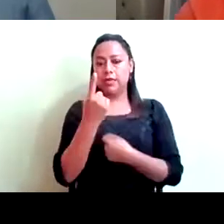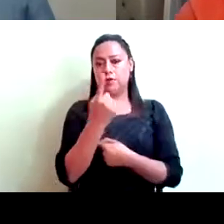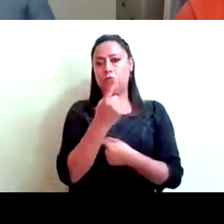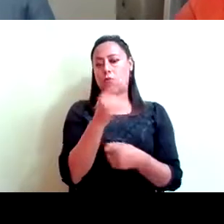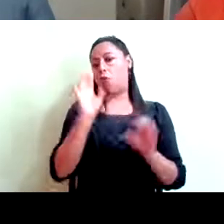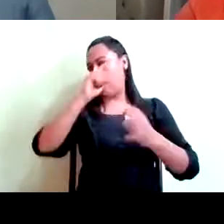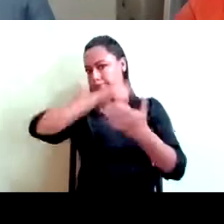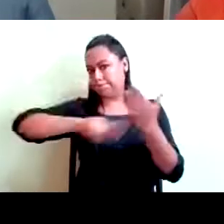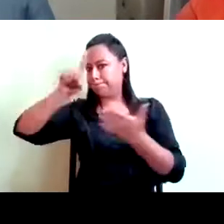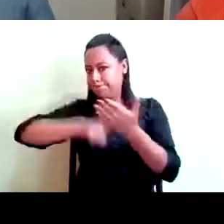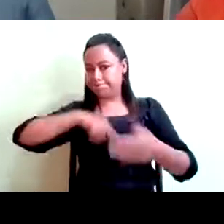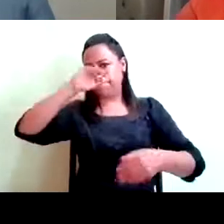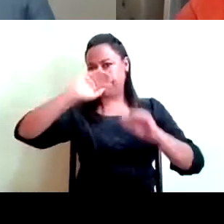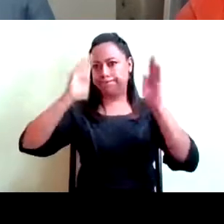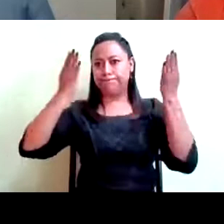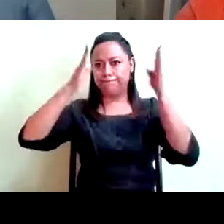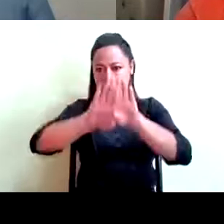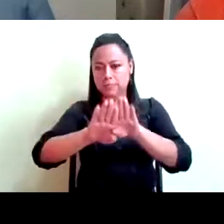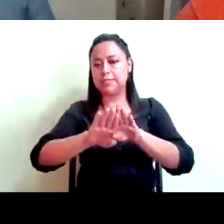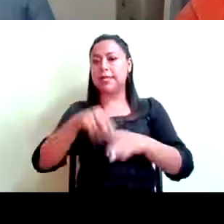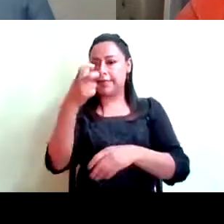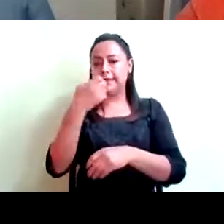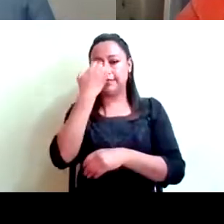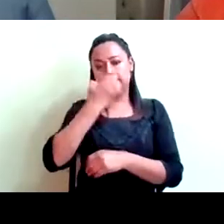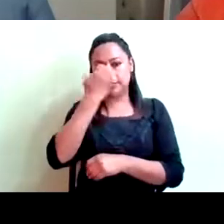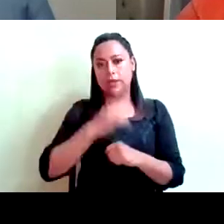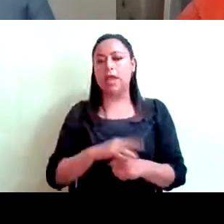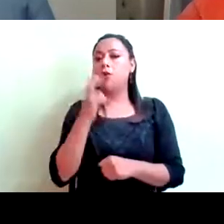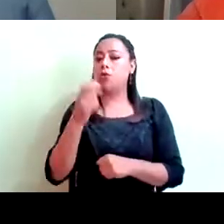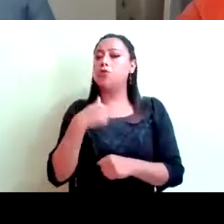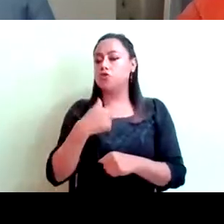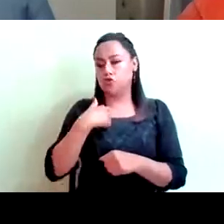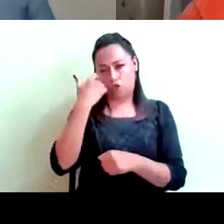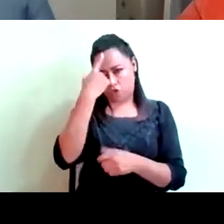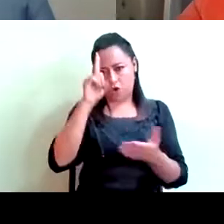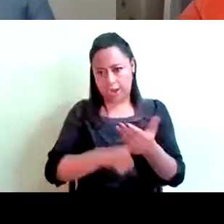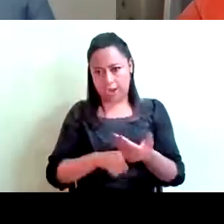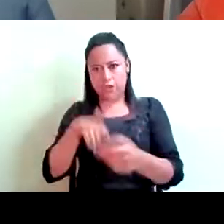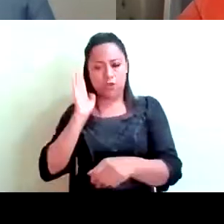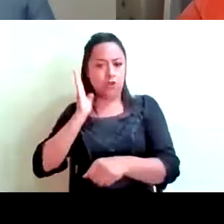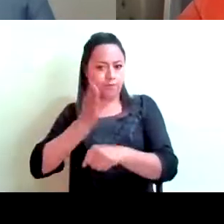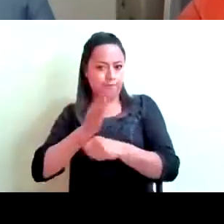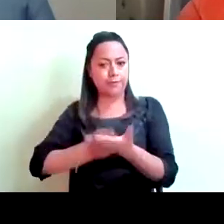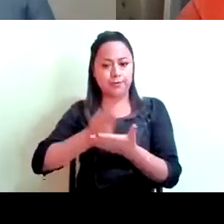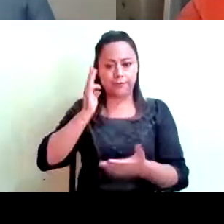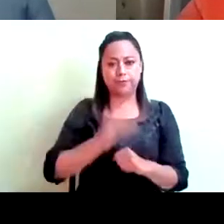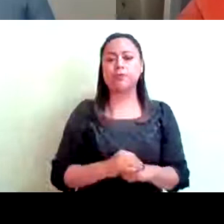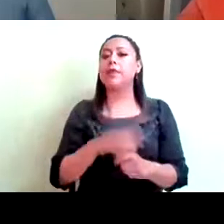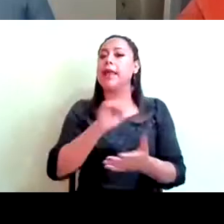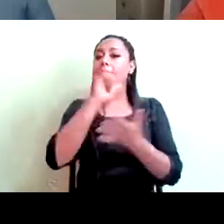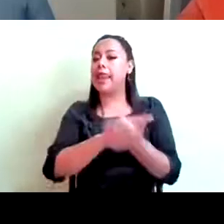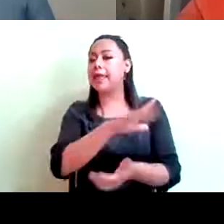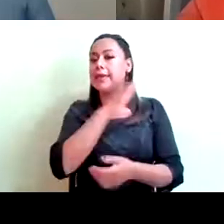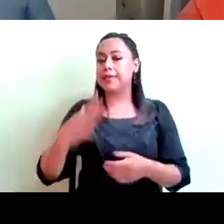Por ello, me parece conveniente señalar en el resolutivo que se sancione de conformidad con lo establecido en la Ley General de Educación y que sea la